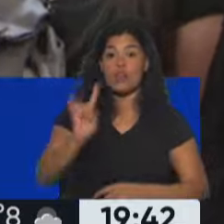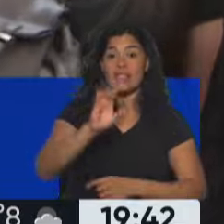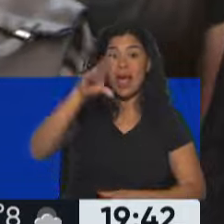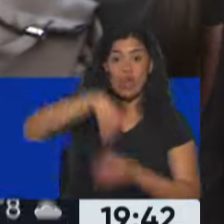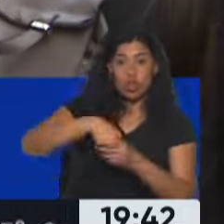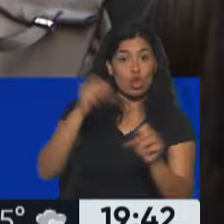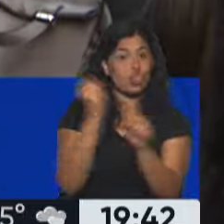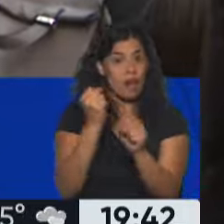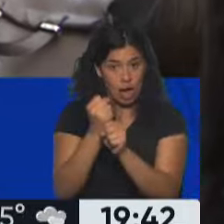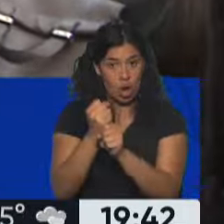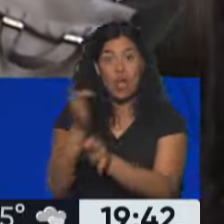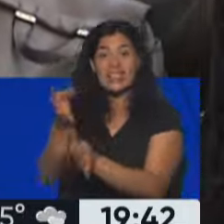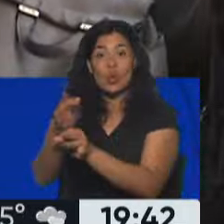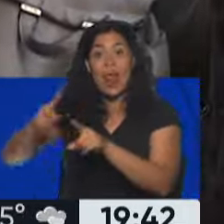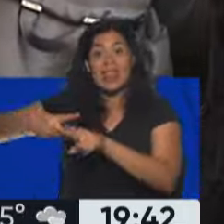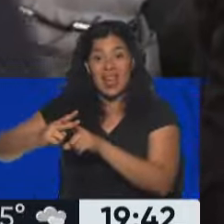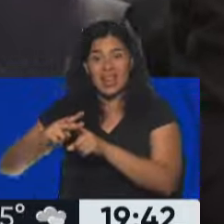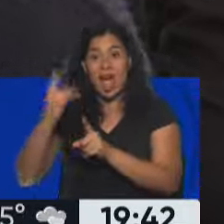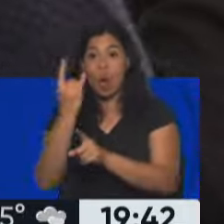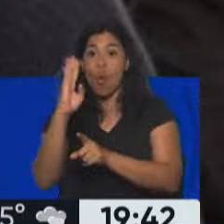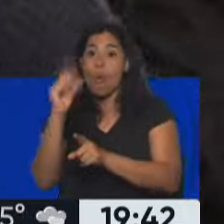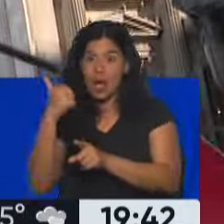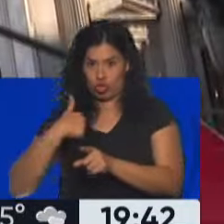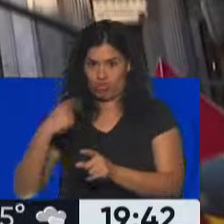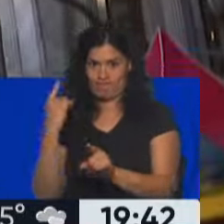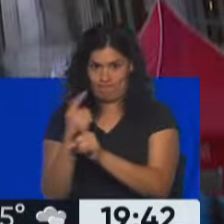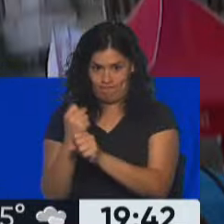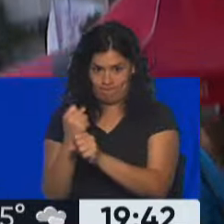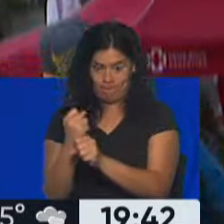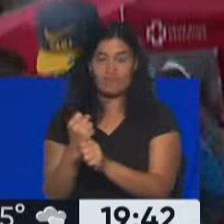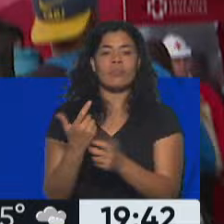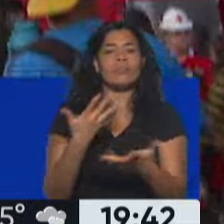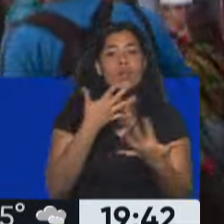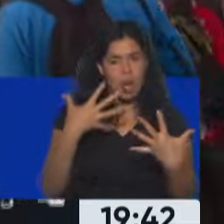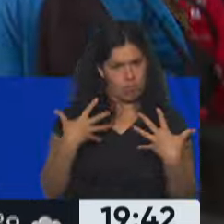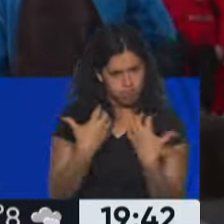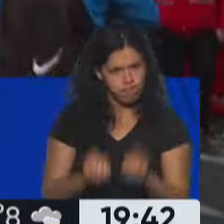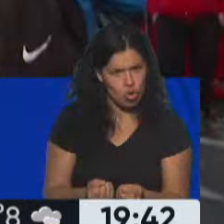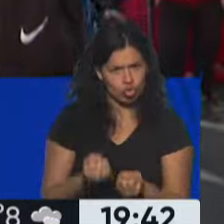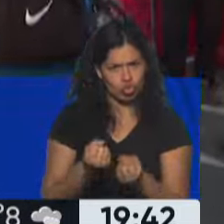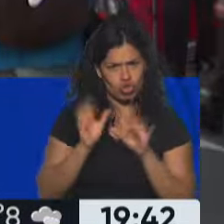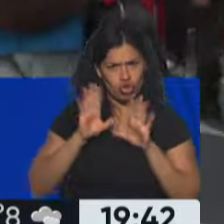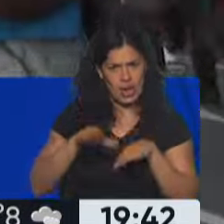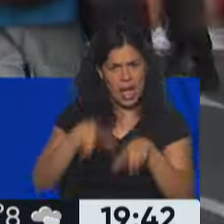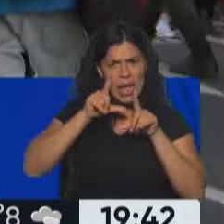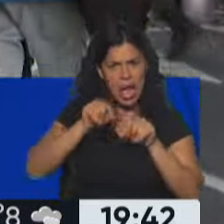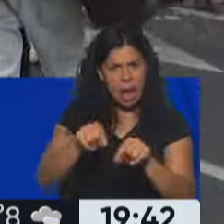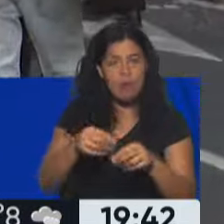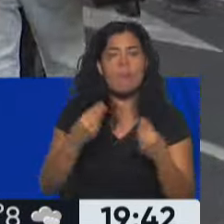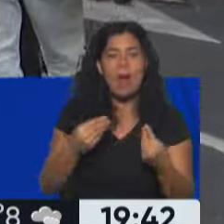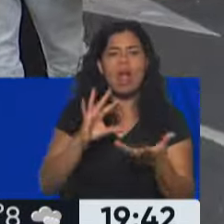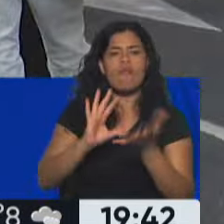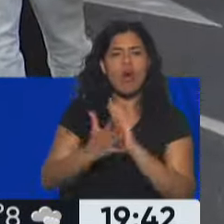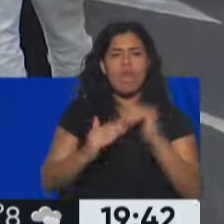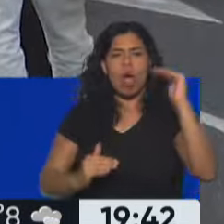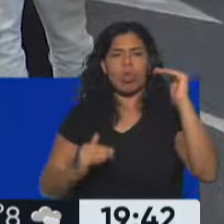UBA. Y bueno, vengo acá a apoyar este reclamo, digamos que en cierto punto exige una compensación justa desde